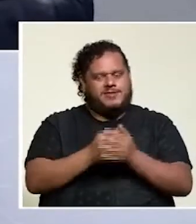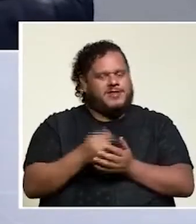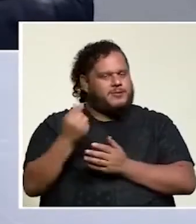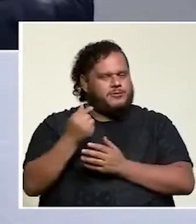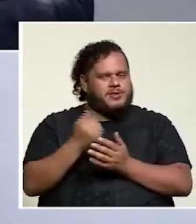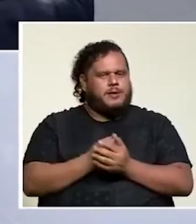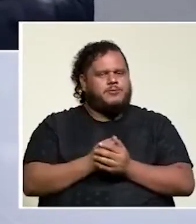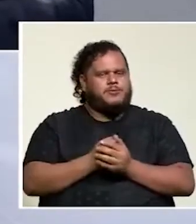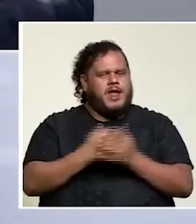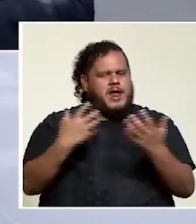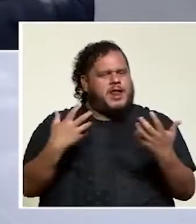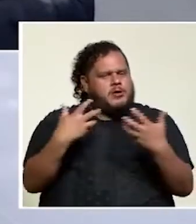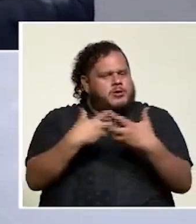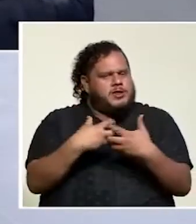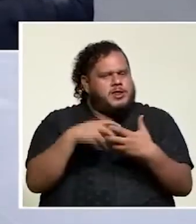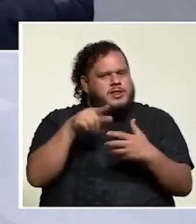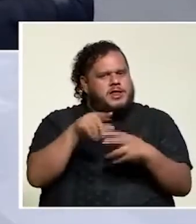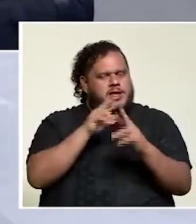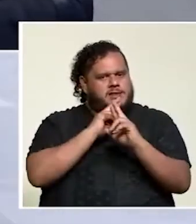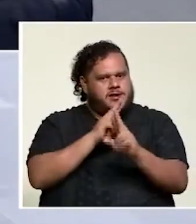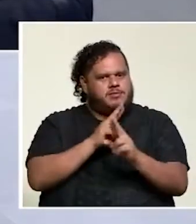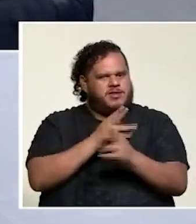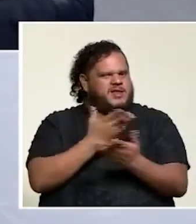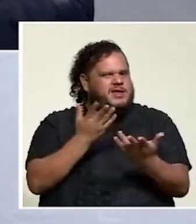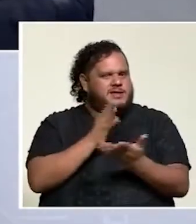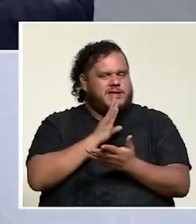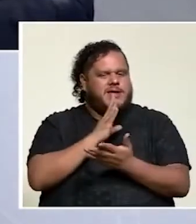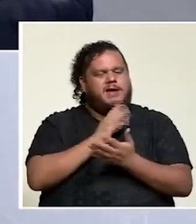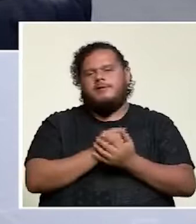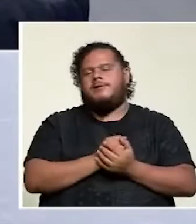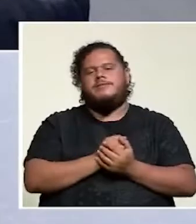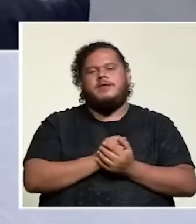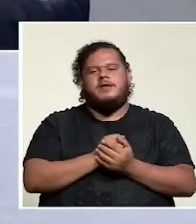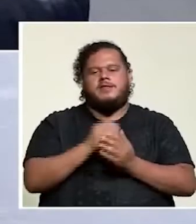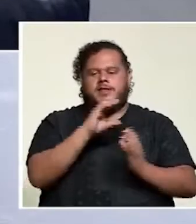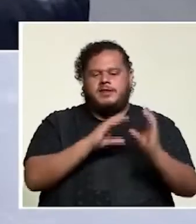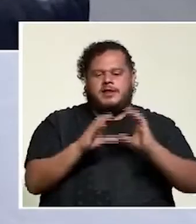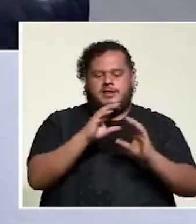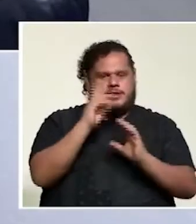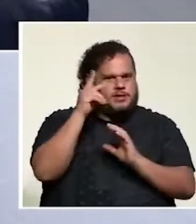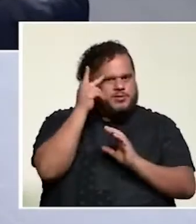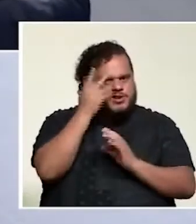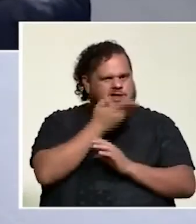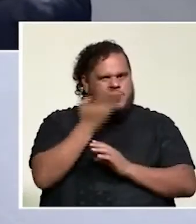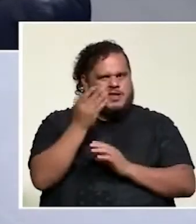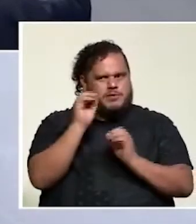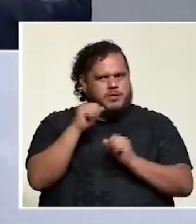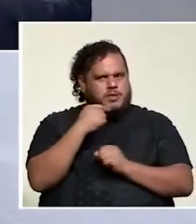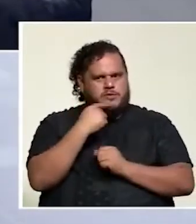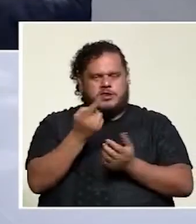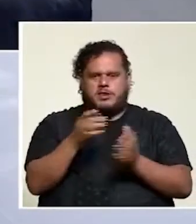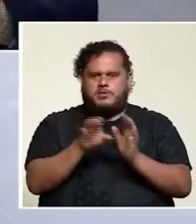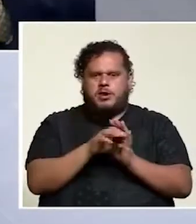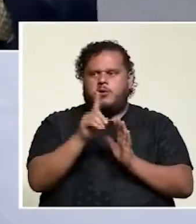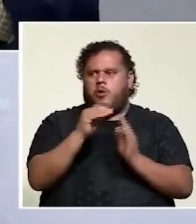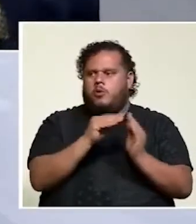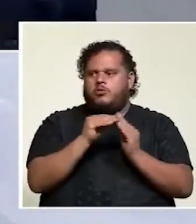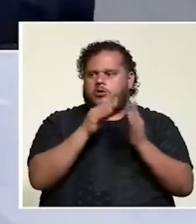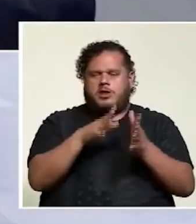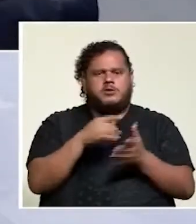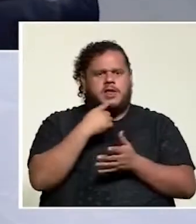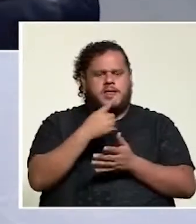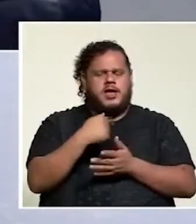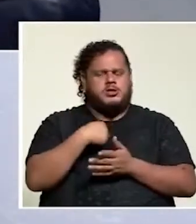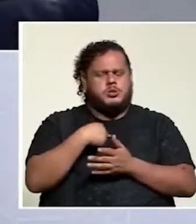la coincidencia de estas respuestas, ¿qué habla? Desde la ciencia política, ¿qué podemos decir para un ciudadano que de repente diga, me